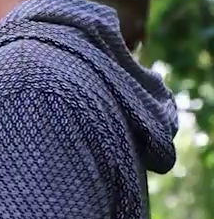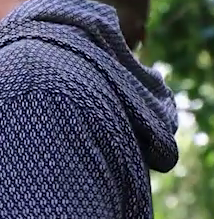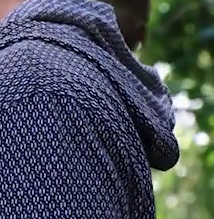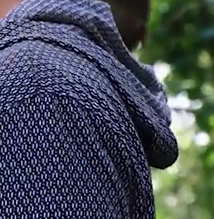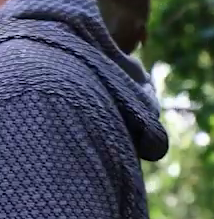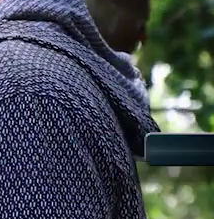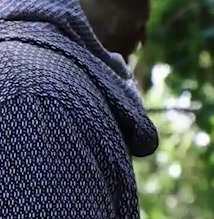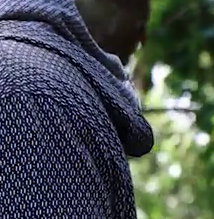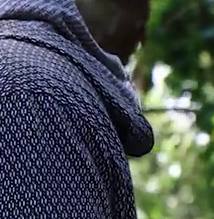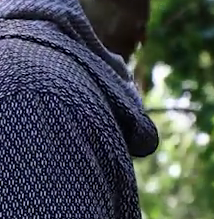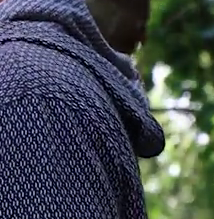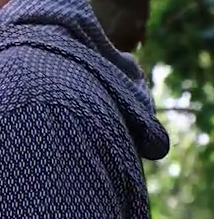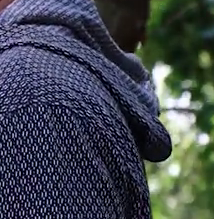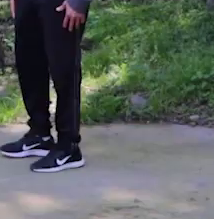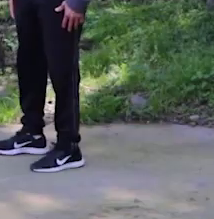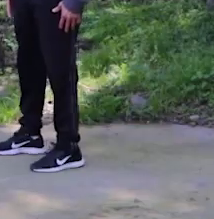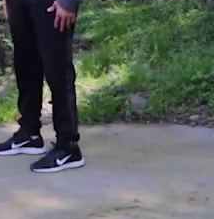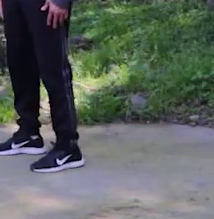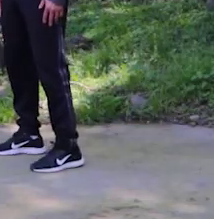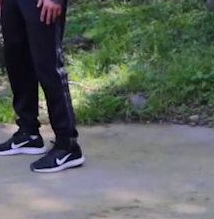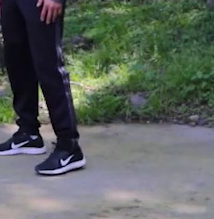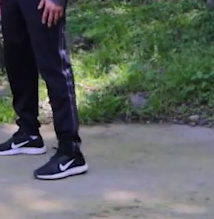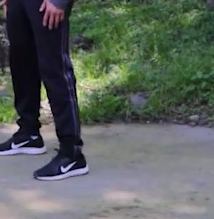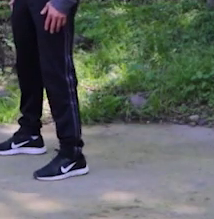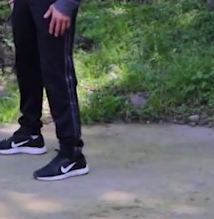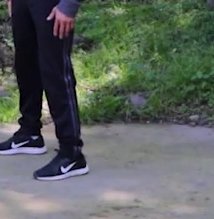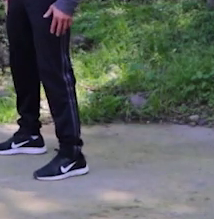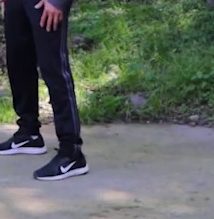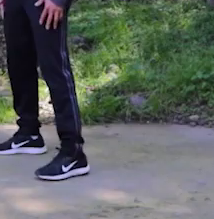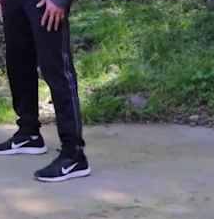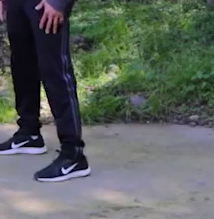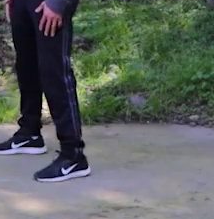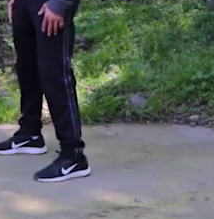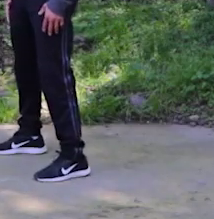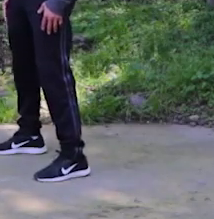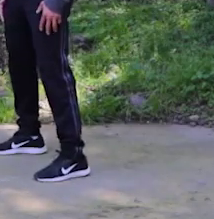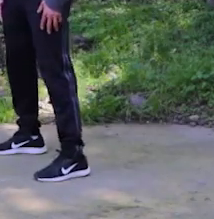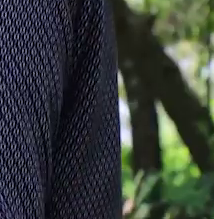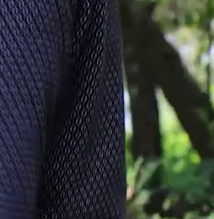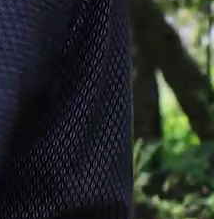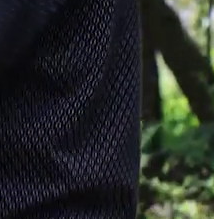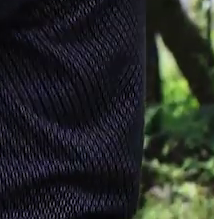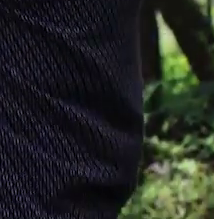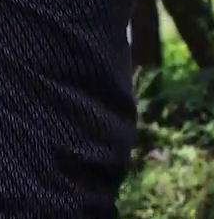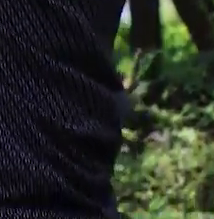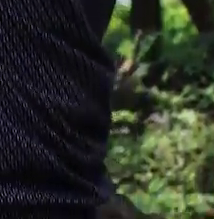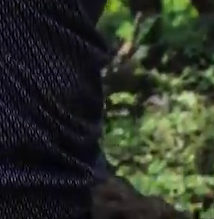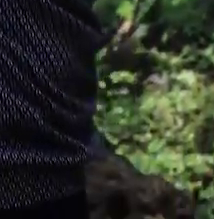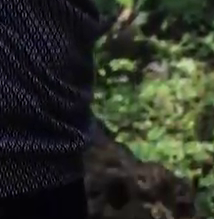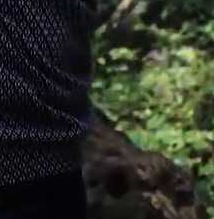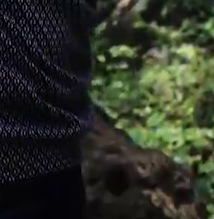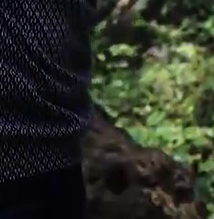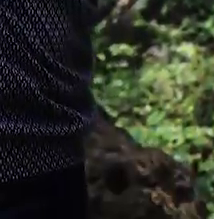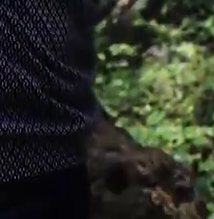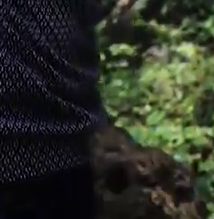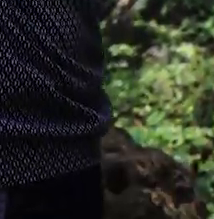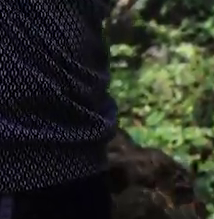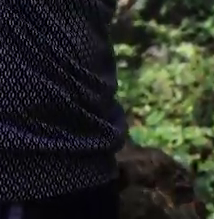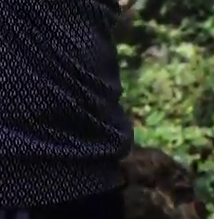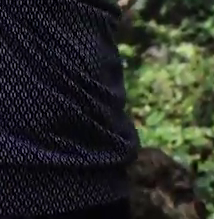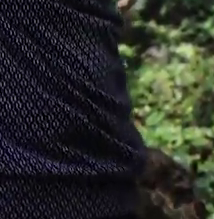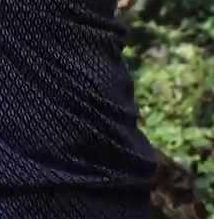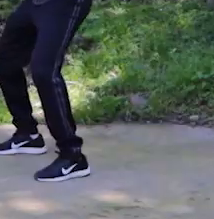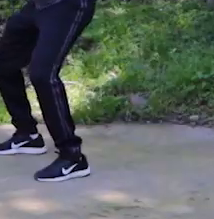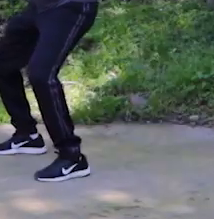Vamos a pararnos. Vamos a abrir nuestro compás de tal manera que nos estamos cómodos. Extendemos brazo al